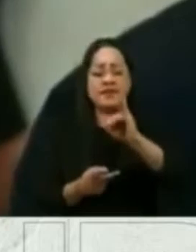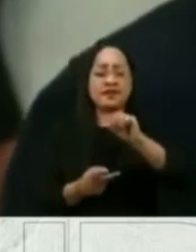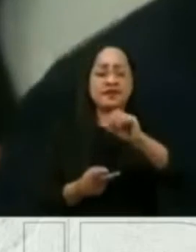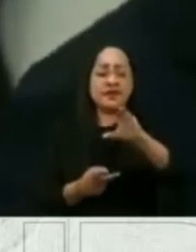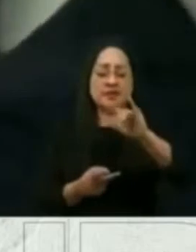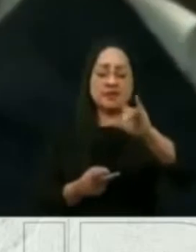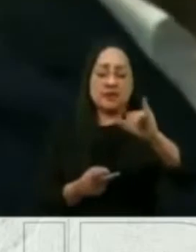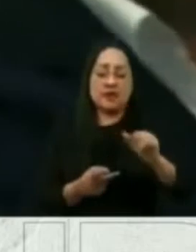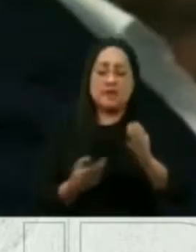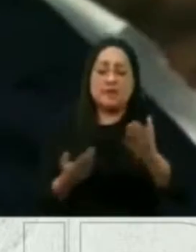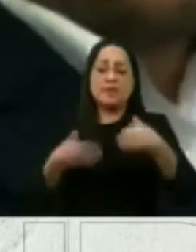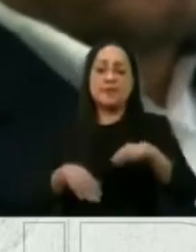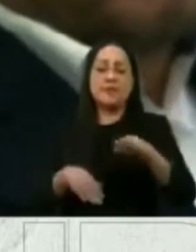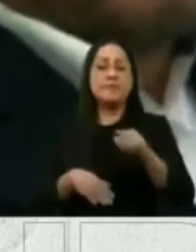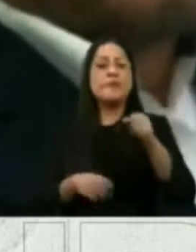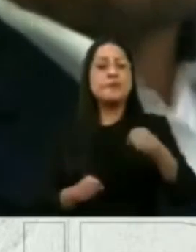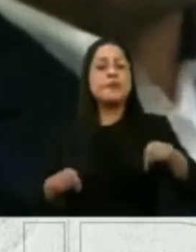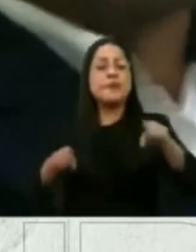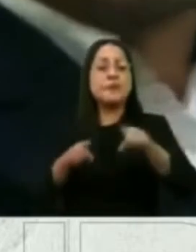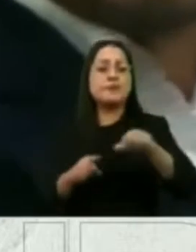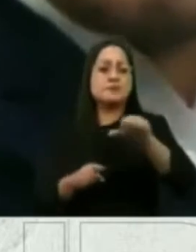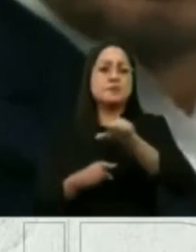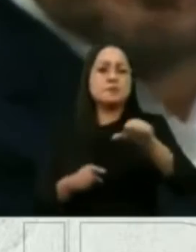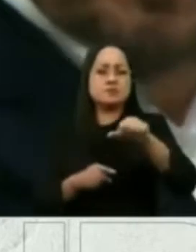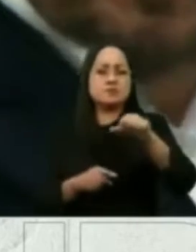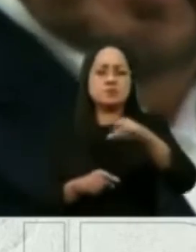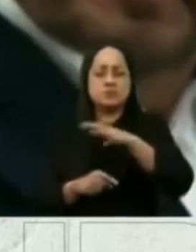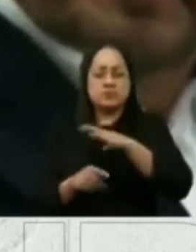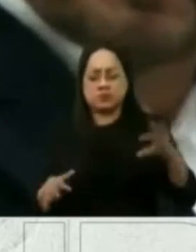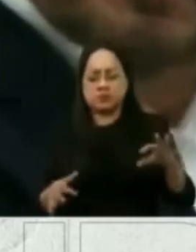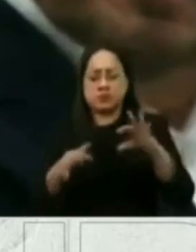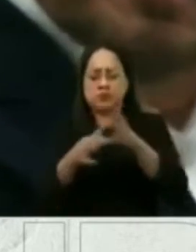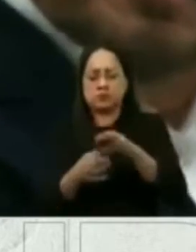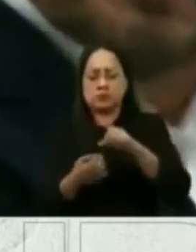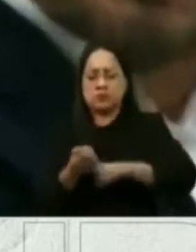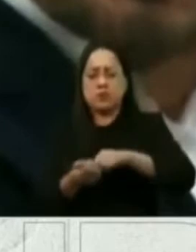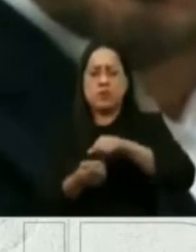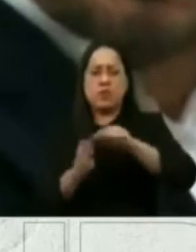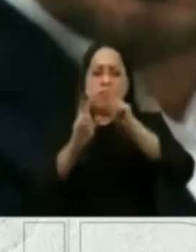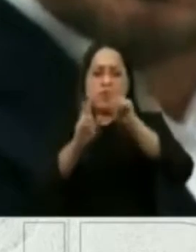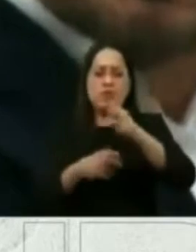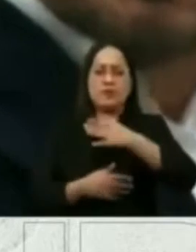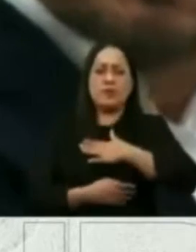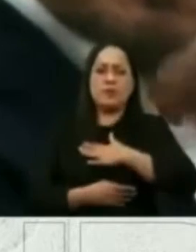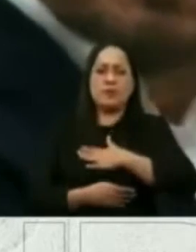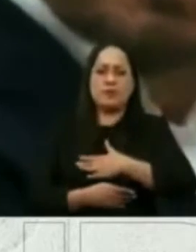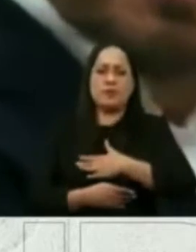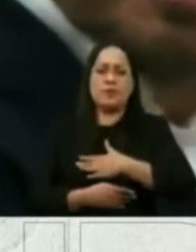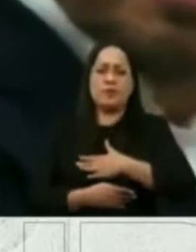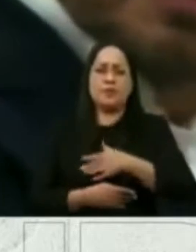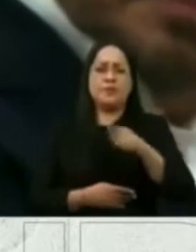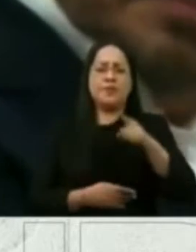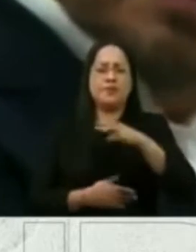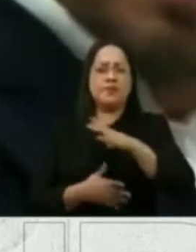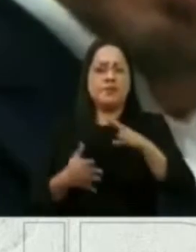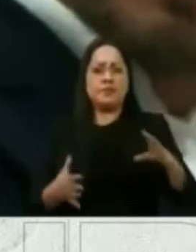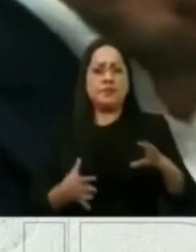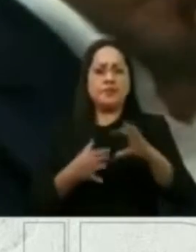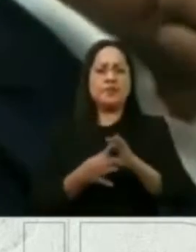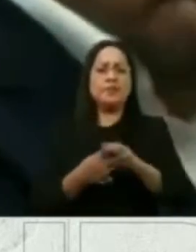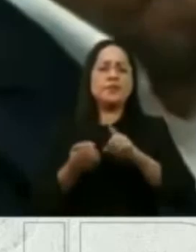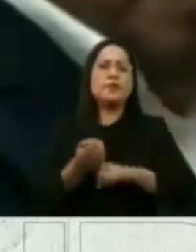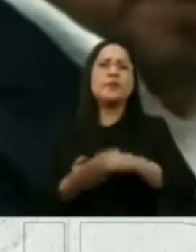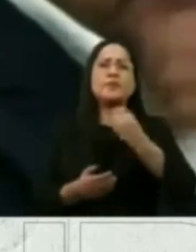los elementos que aseguren una pronta, expedita impartición de justicia desde la profesión de la abogacía,